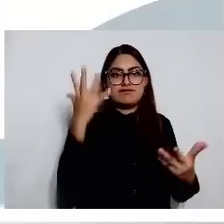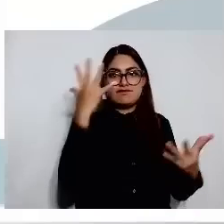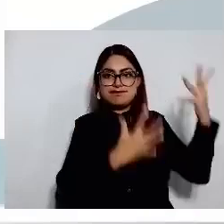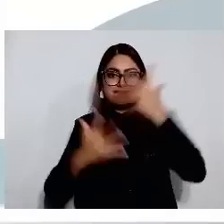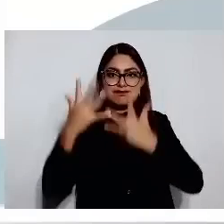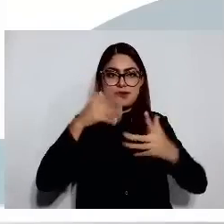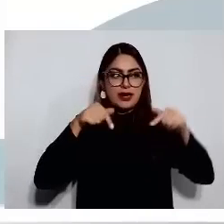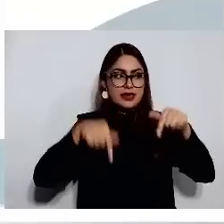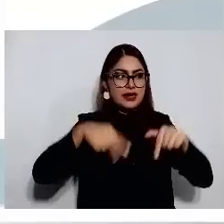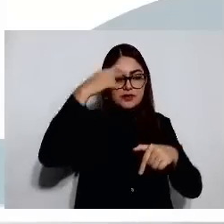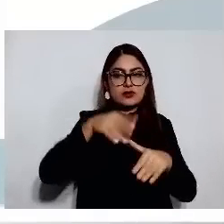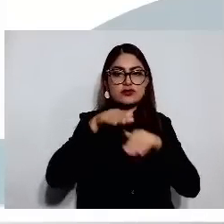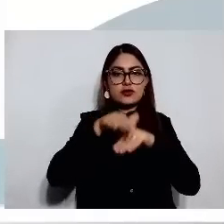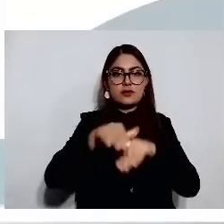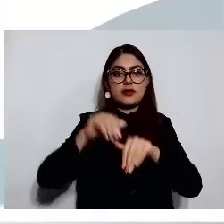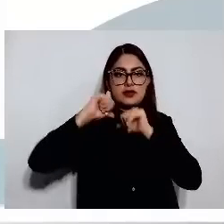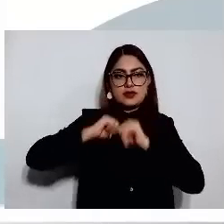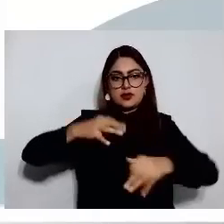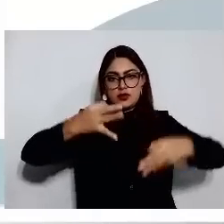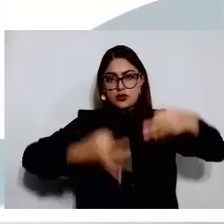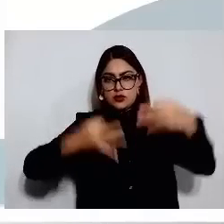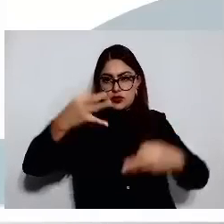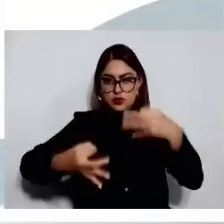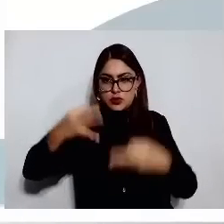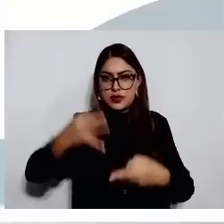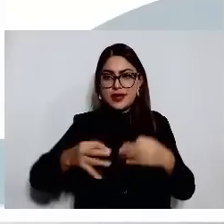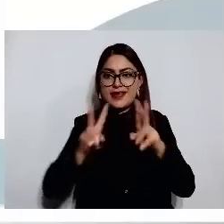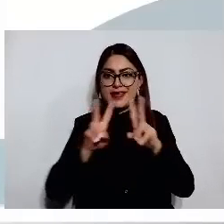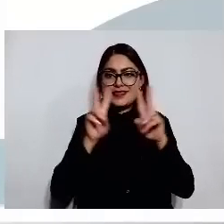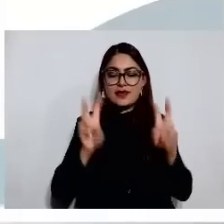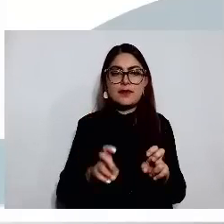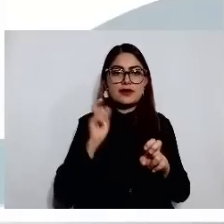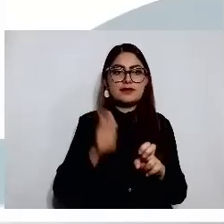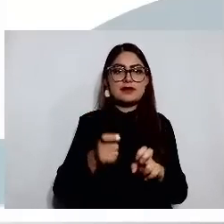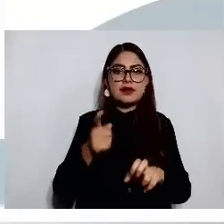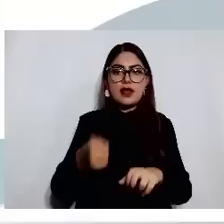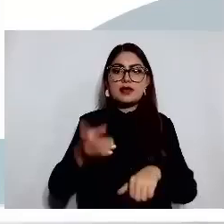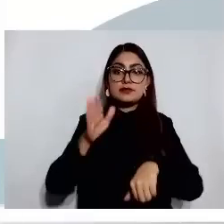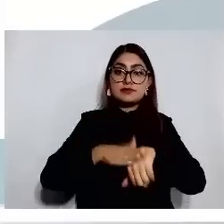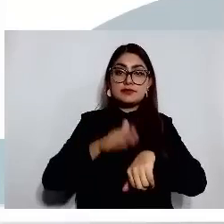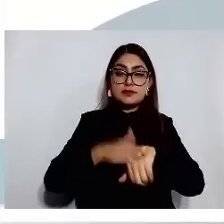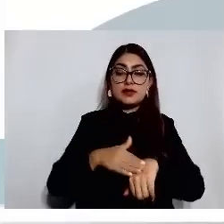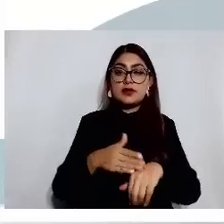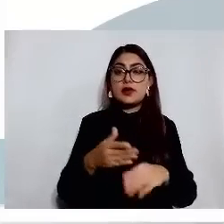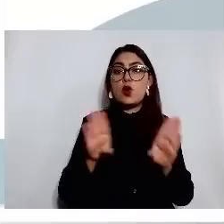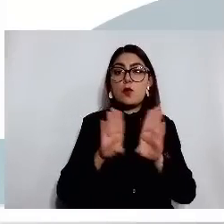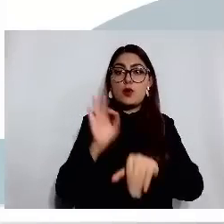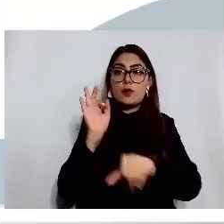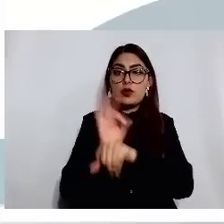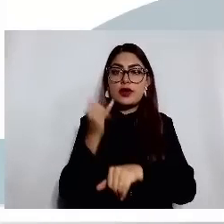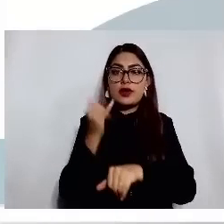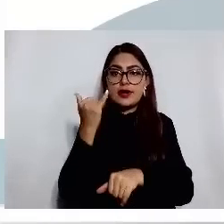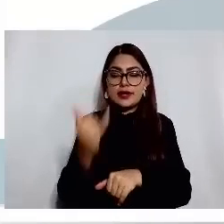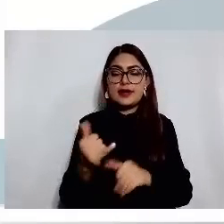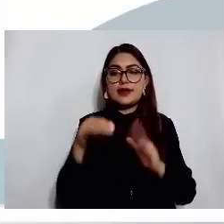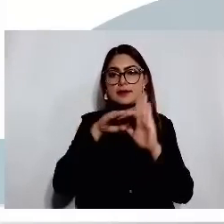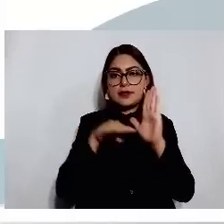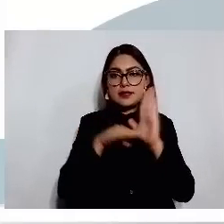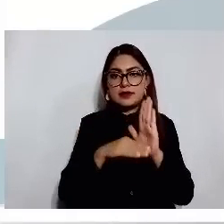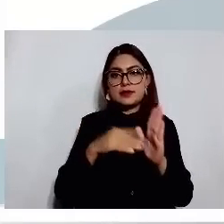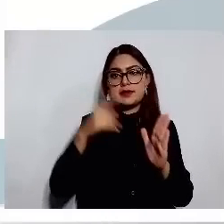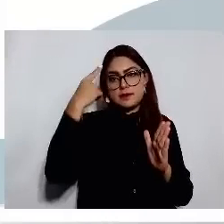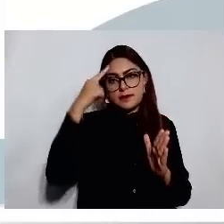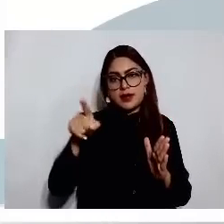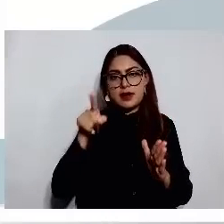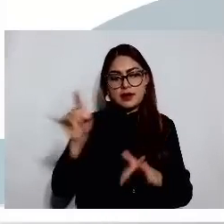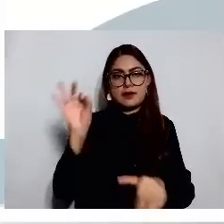poderes judiciales sobre las órdenes de protección y los mecanismos y las medidas de protección que están en el